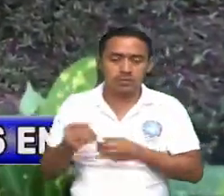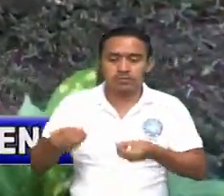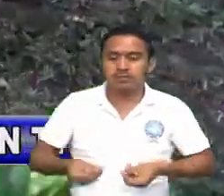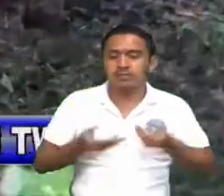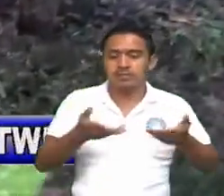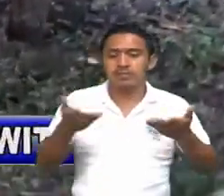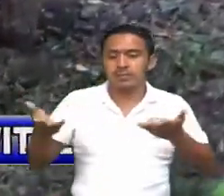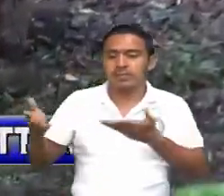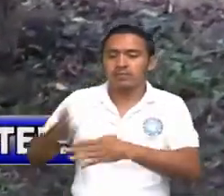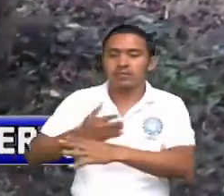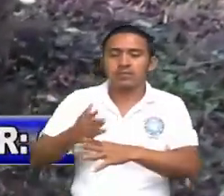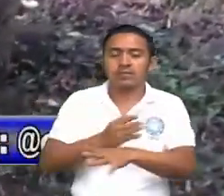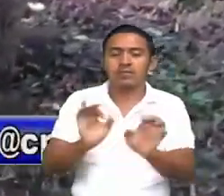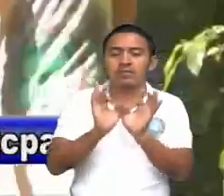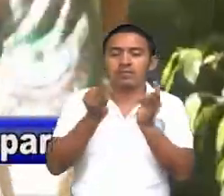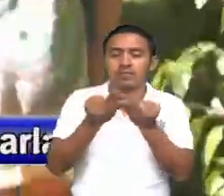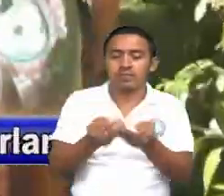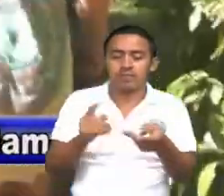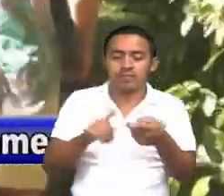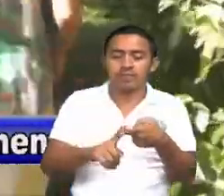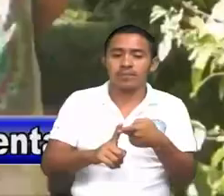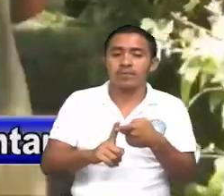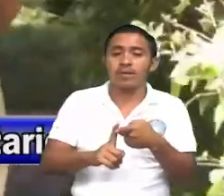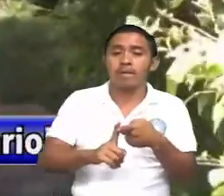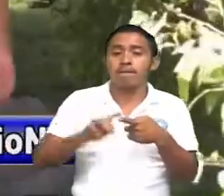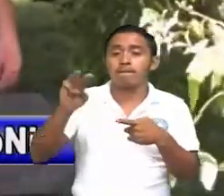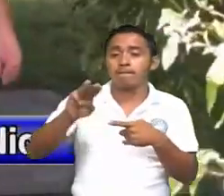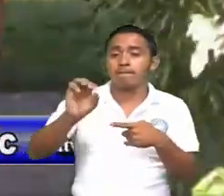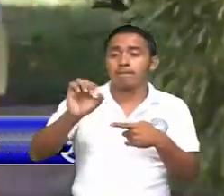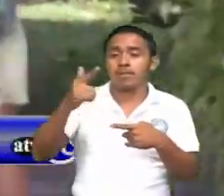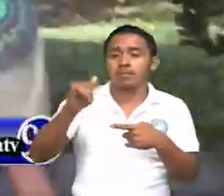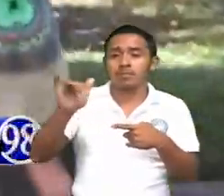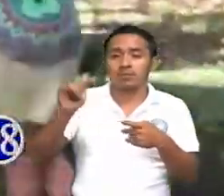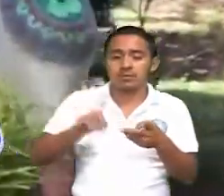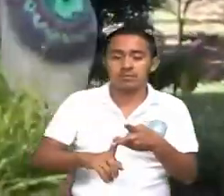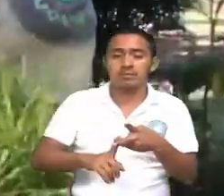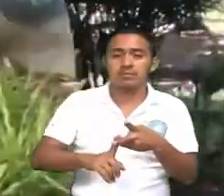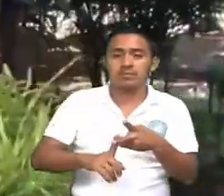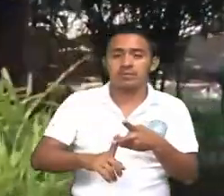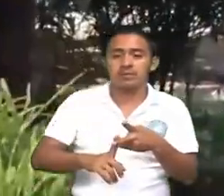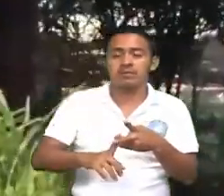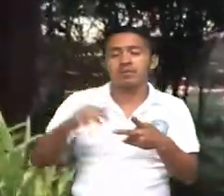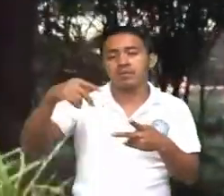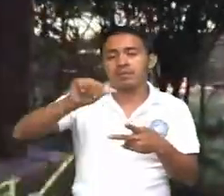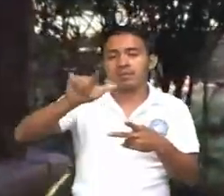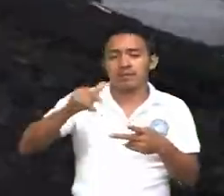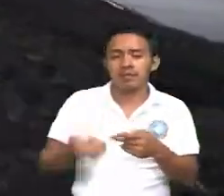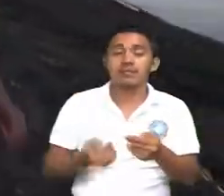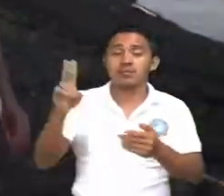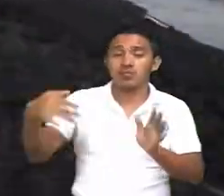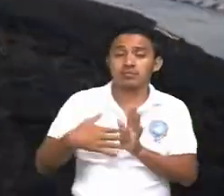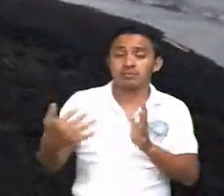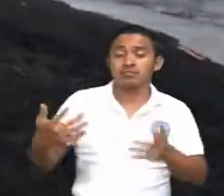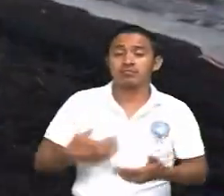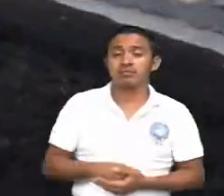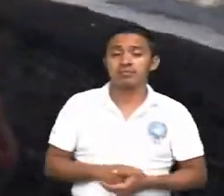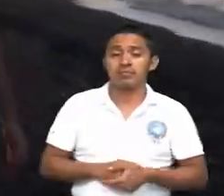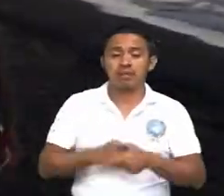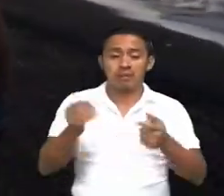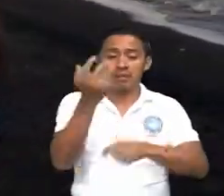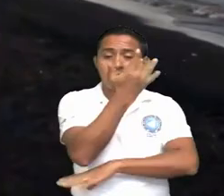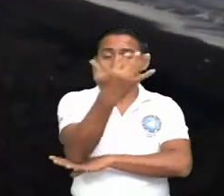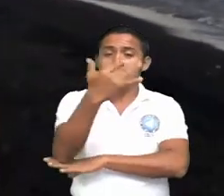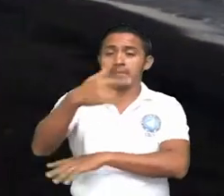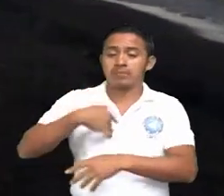a las familias de los municipios de Moyogalpa y Altagracia 2.000 árboles dentro de la campaña Yo Adopto un Árbol,